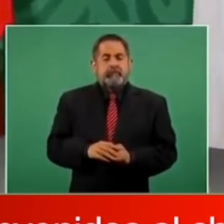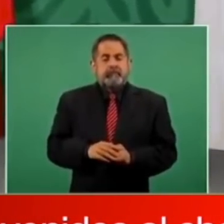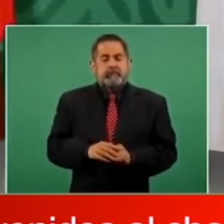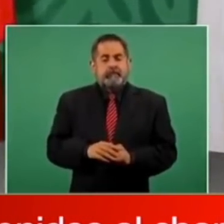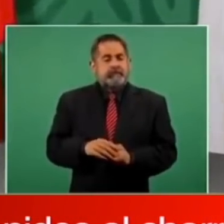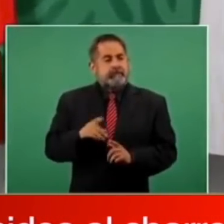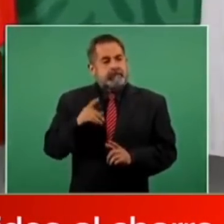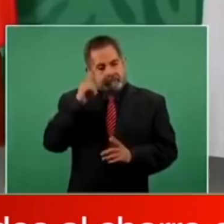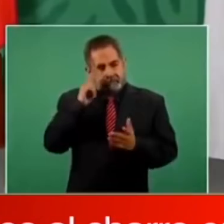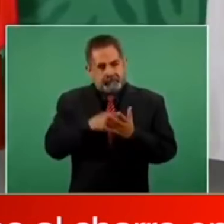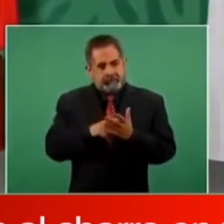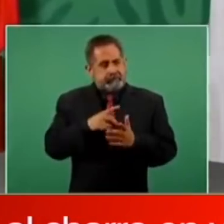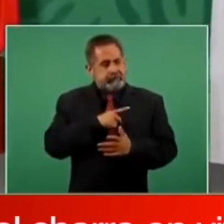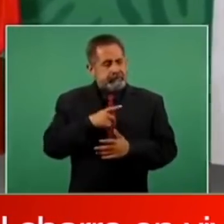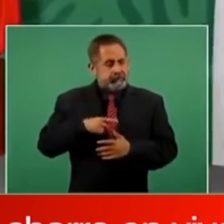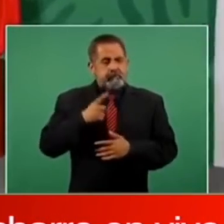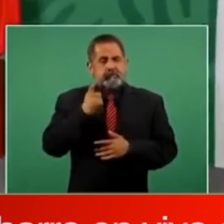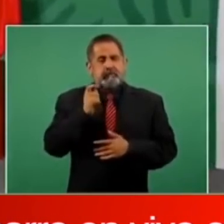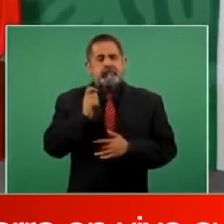se debe de respetar